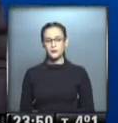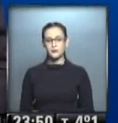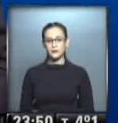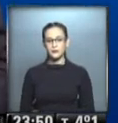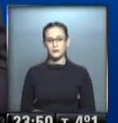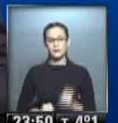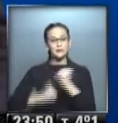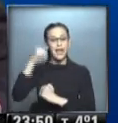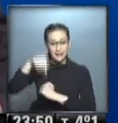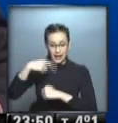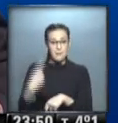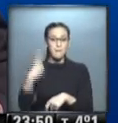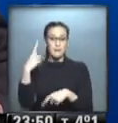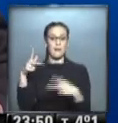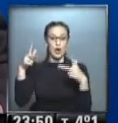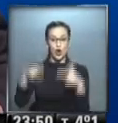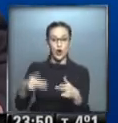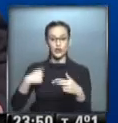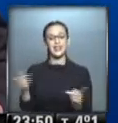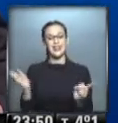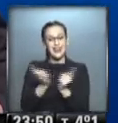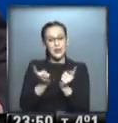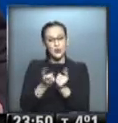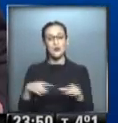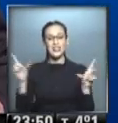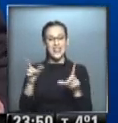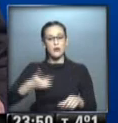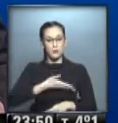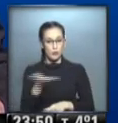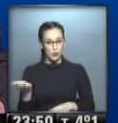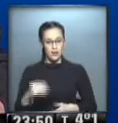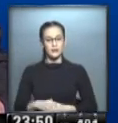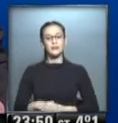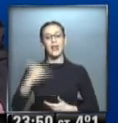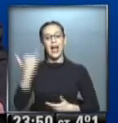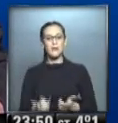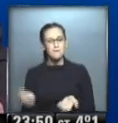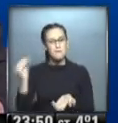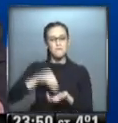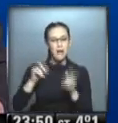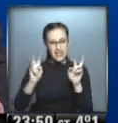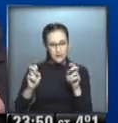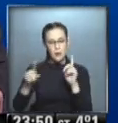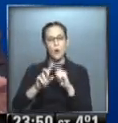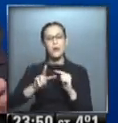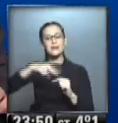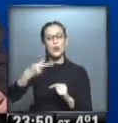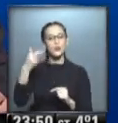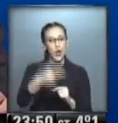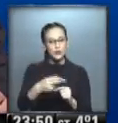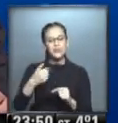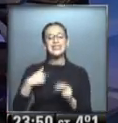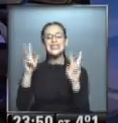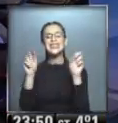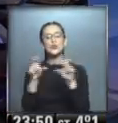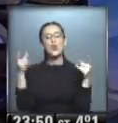Bien, hasta aquí el primer bloque de resumen de noticias de la televisión pública. Tenemos más para el segundo y tenemos rock también. El título,